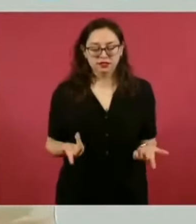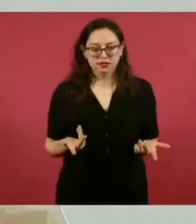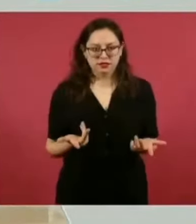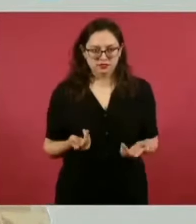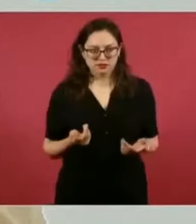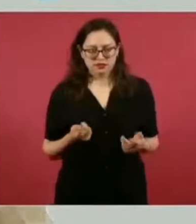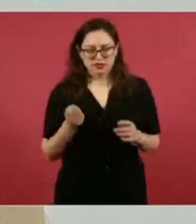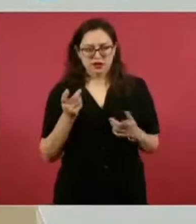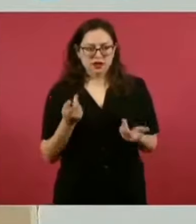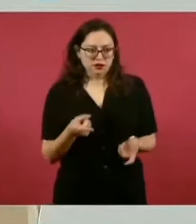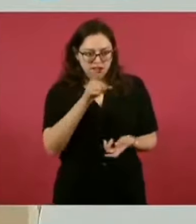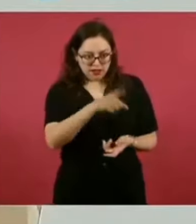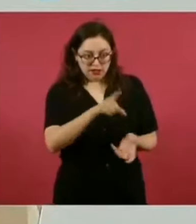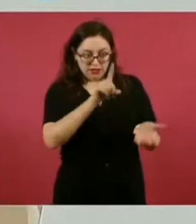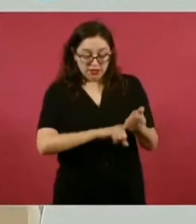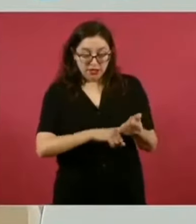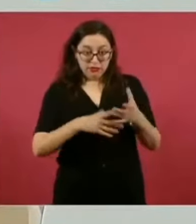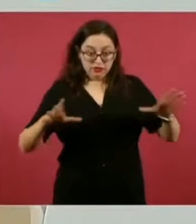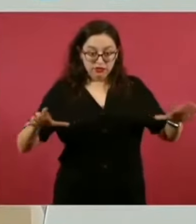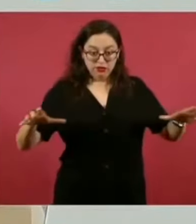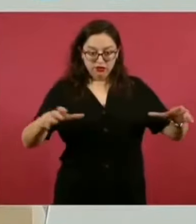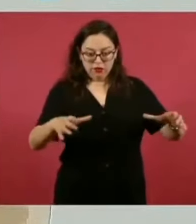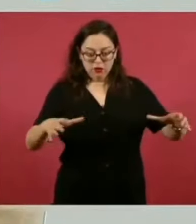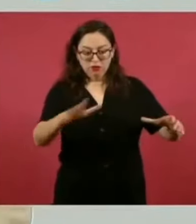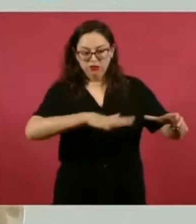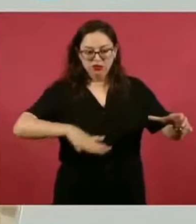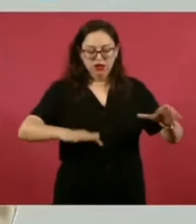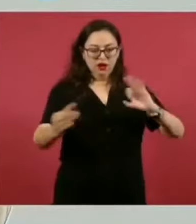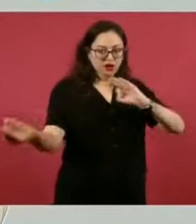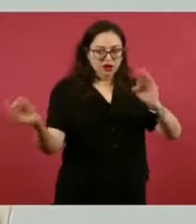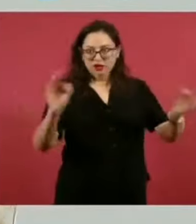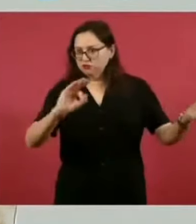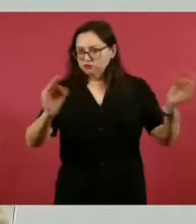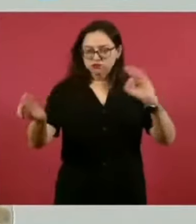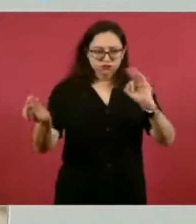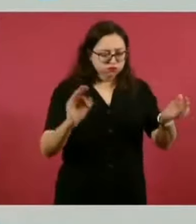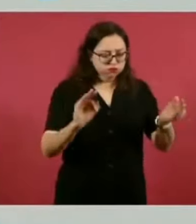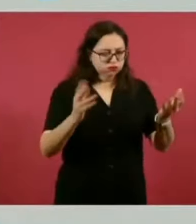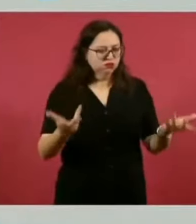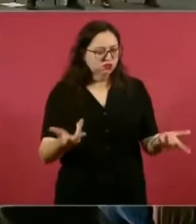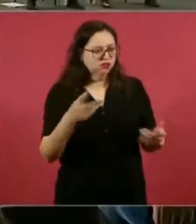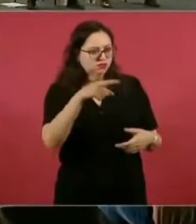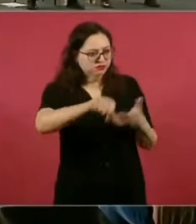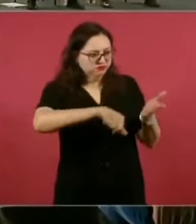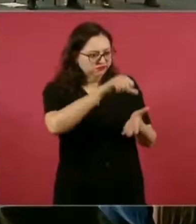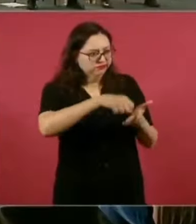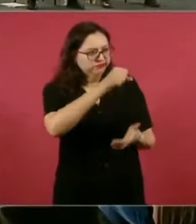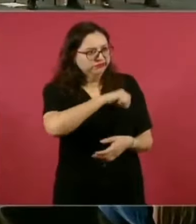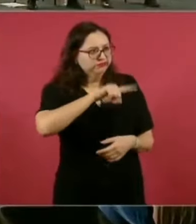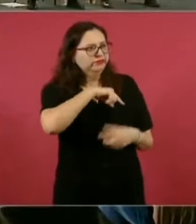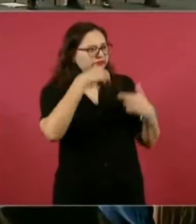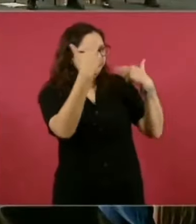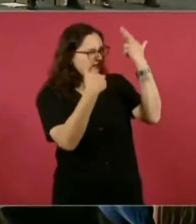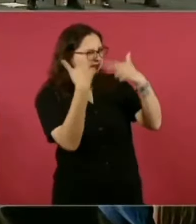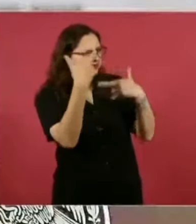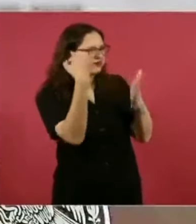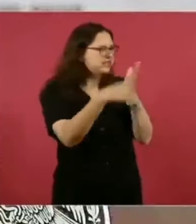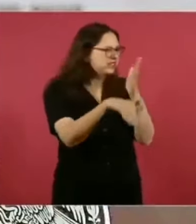hace la identificación de las necesidades del centro de salud, ya sea en infraestructura, en equipamiento, en